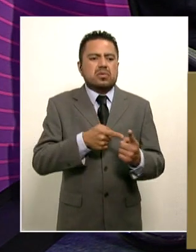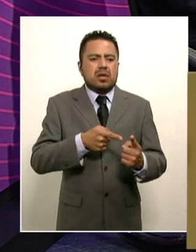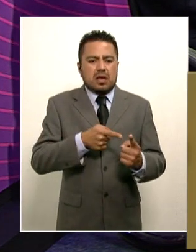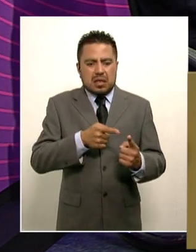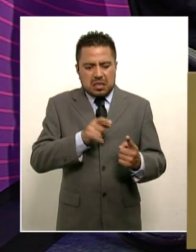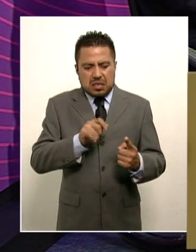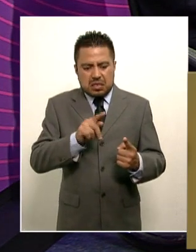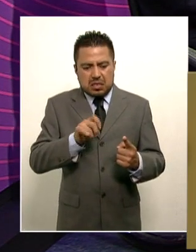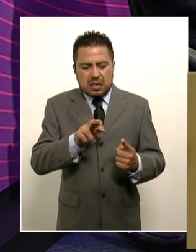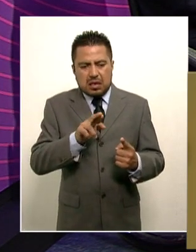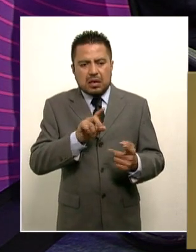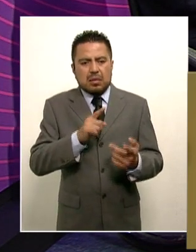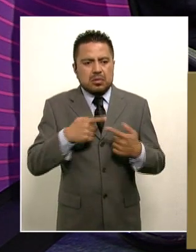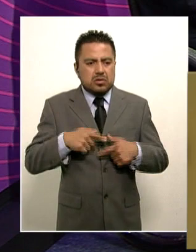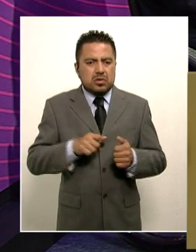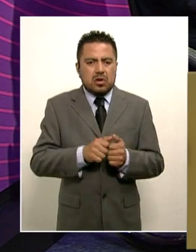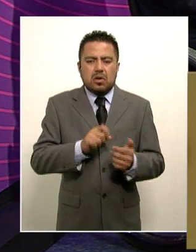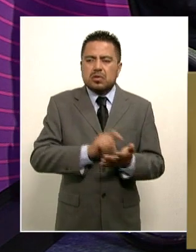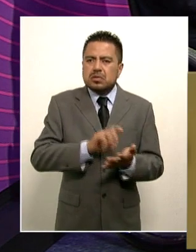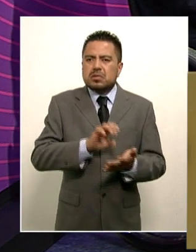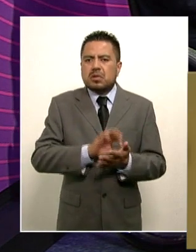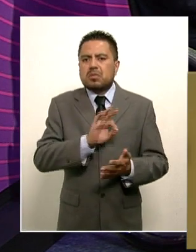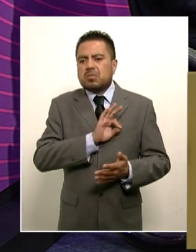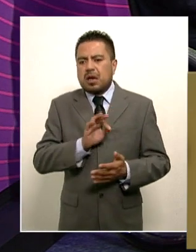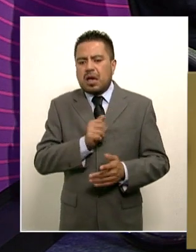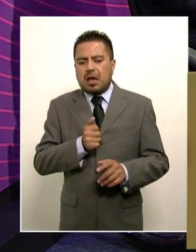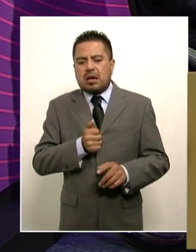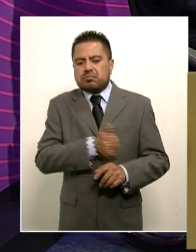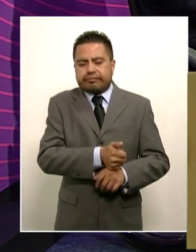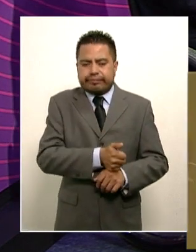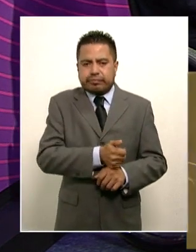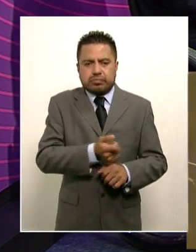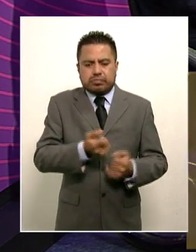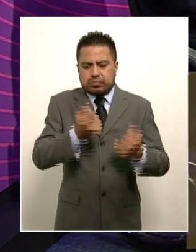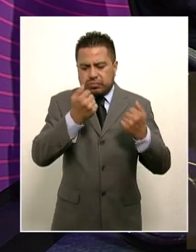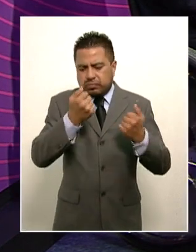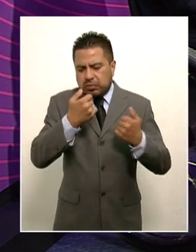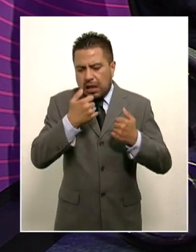de que las personas con discapacidad puedan ejercer su autonomía,